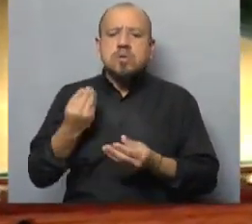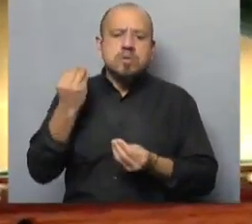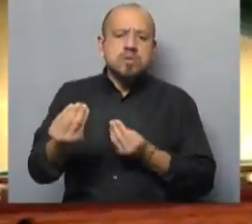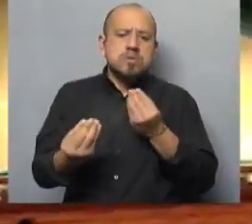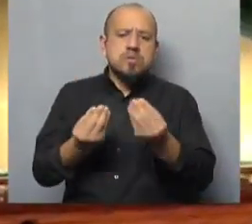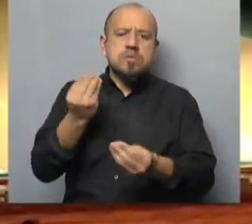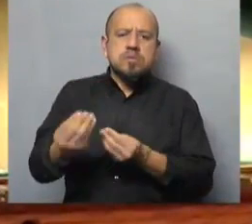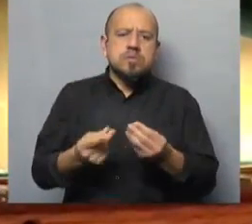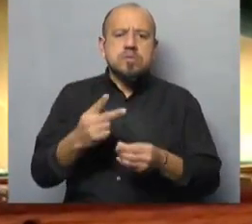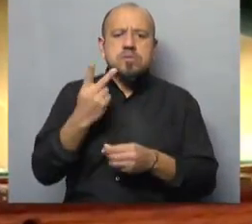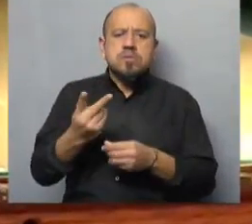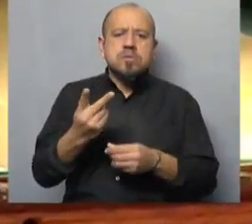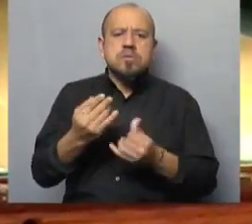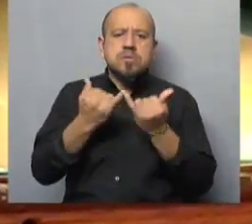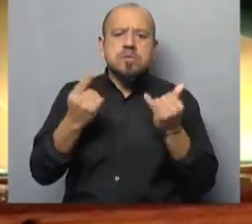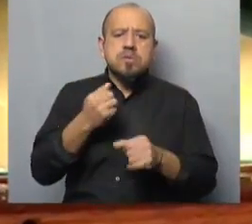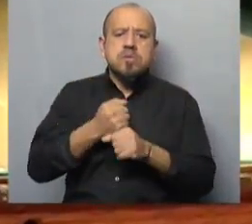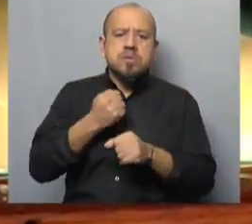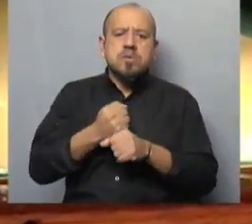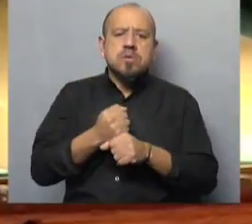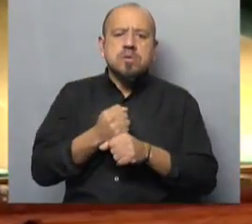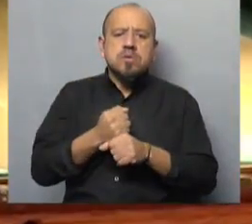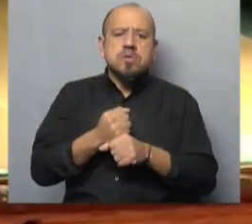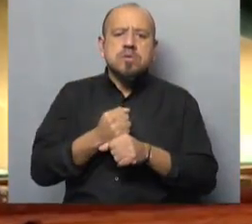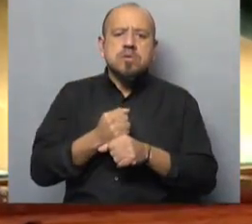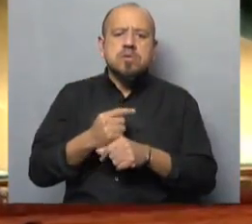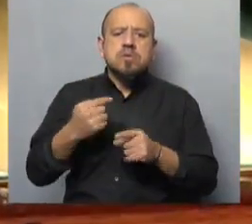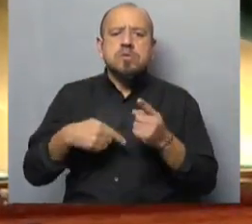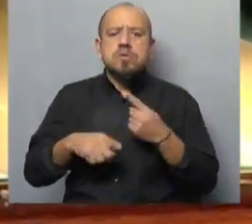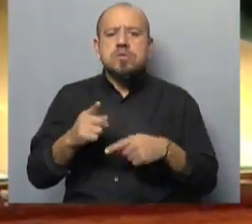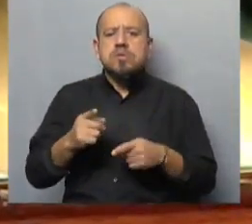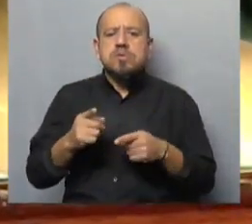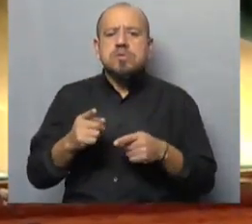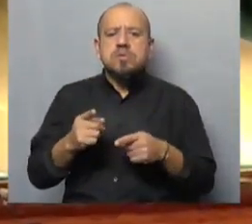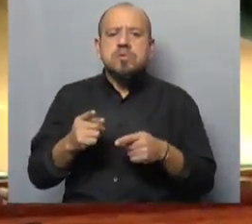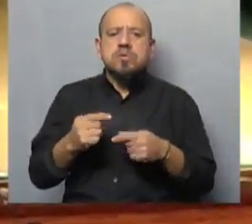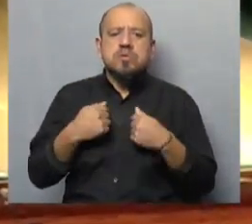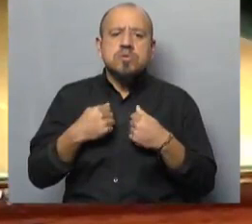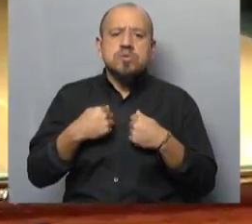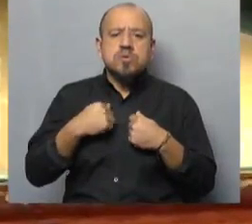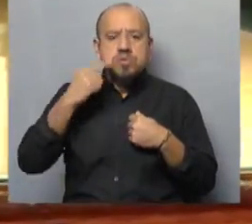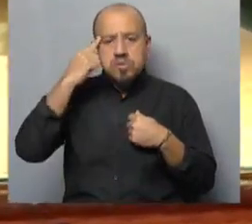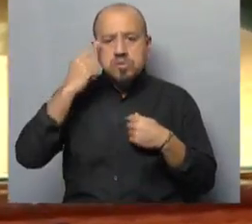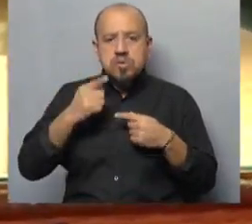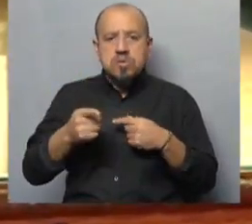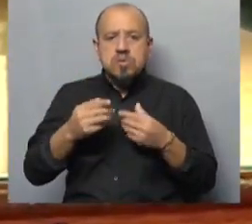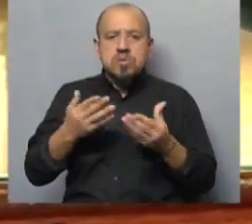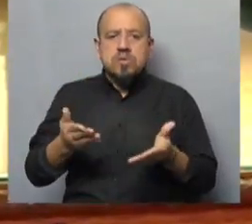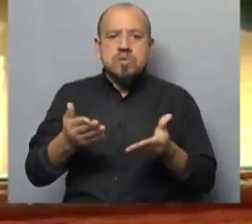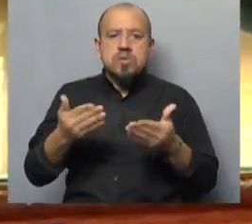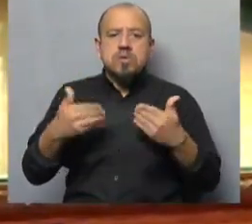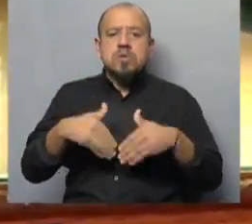no hace dos días que trabajan que trabajan y entonces nosotros en ese sentido consideramos que es una grave